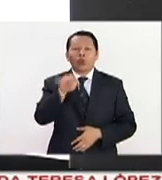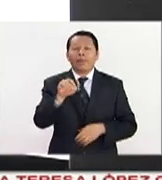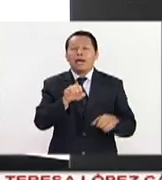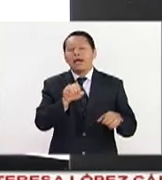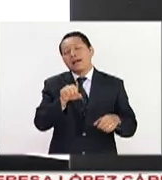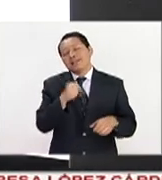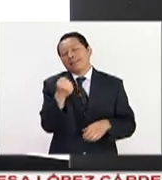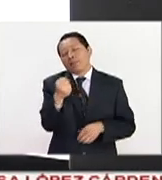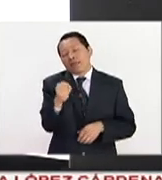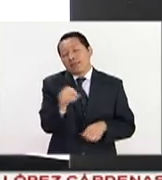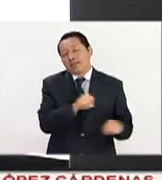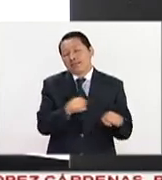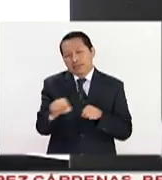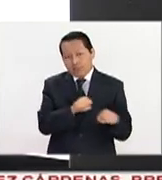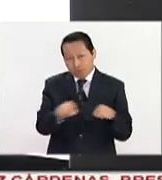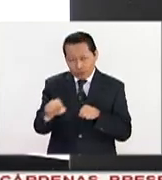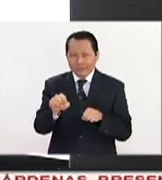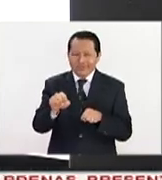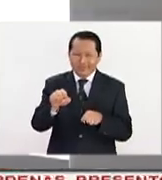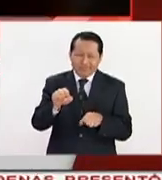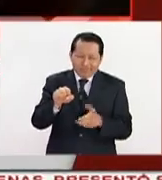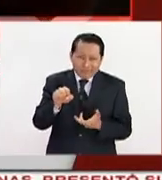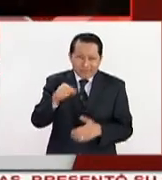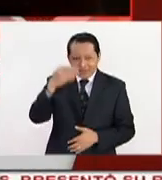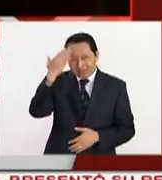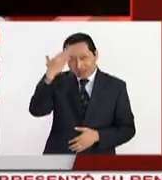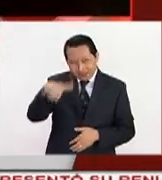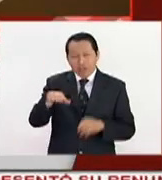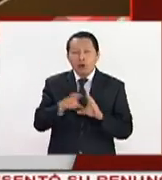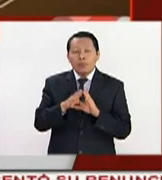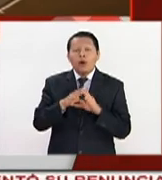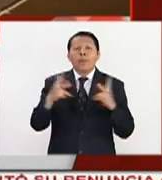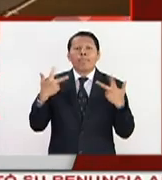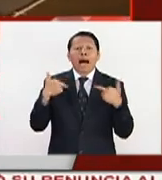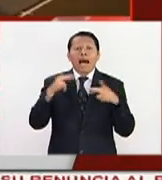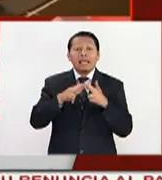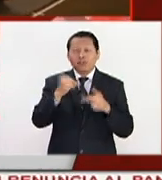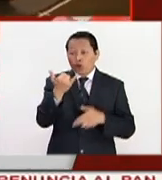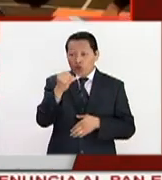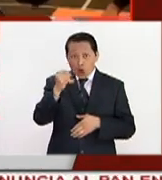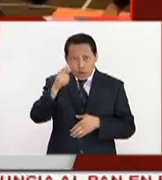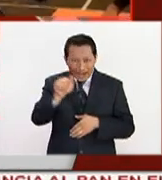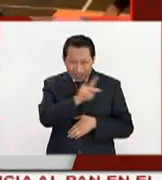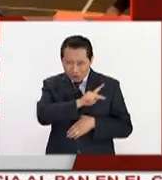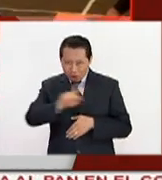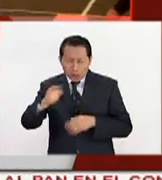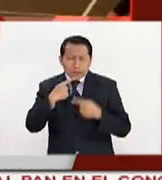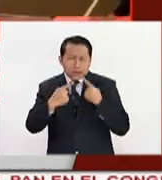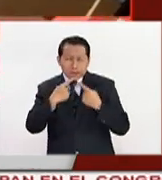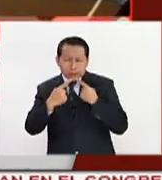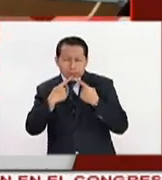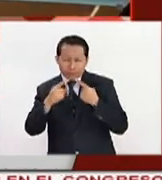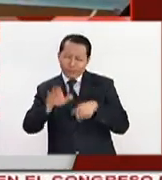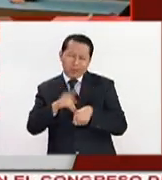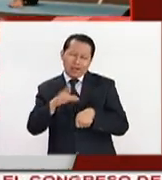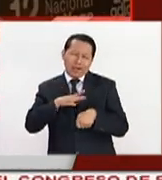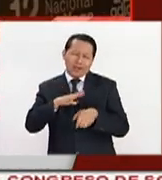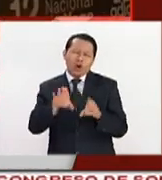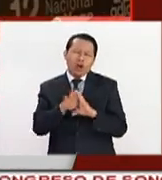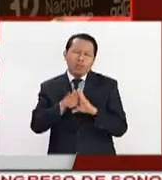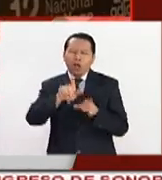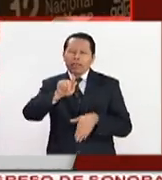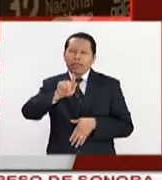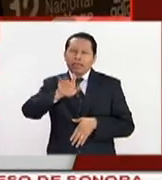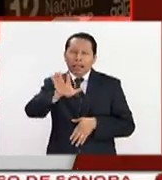septiembre, no sabes cómo hemos tenido todos los maestros de yoga, y lo hemos comentado porque son más de 75 instructores de yoga los que nos